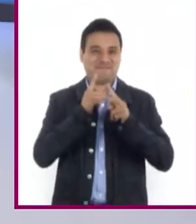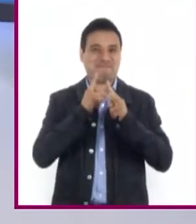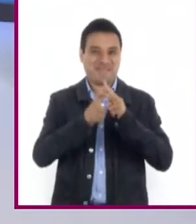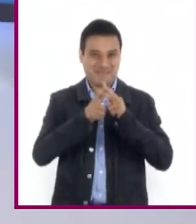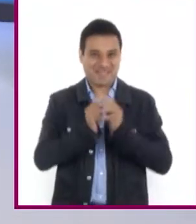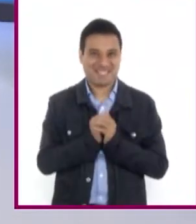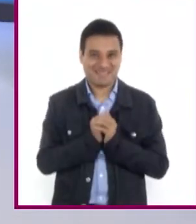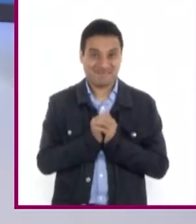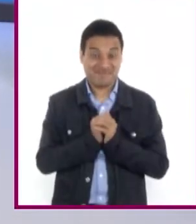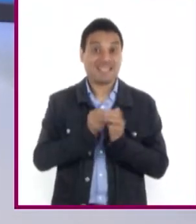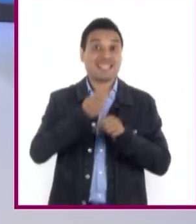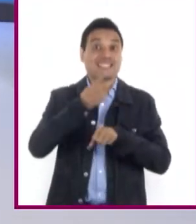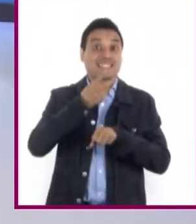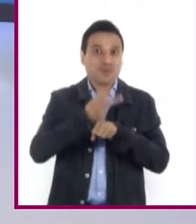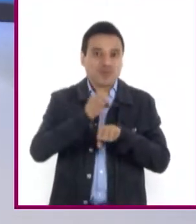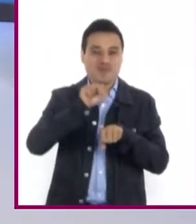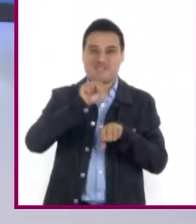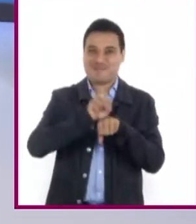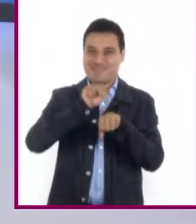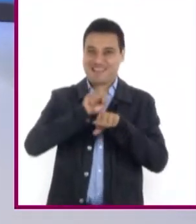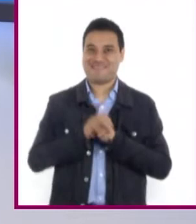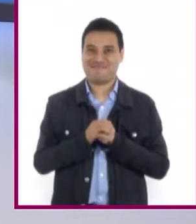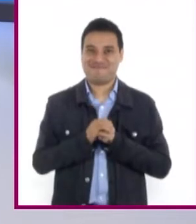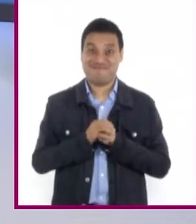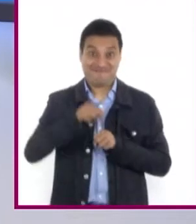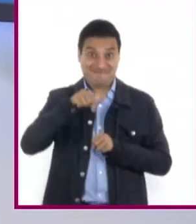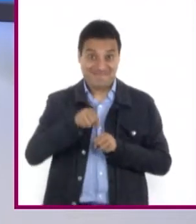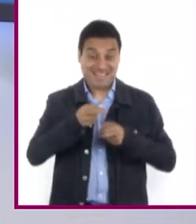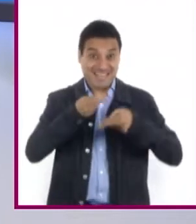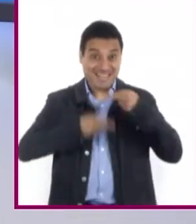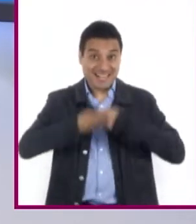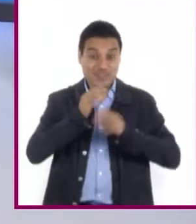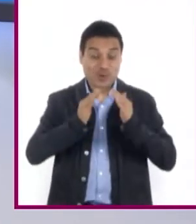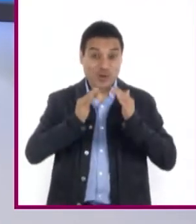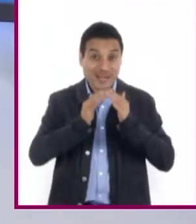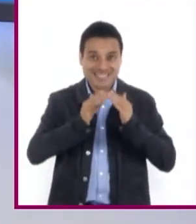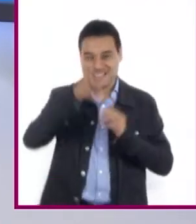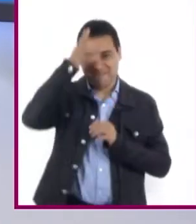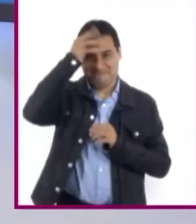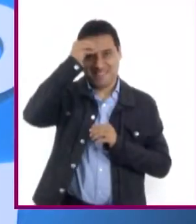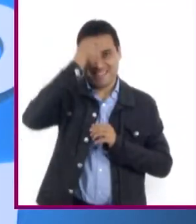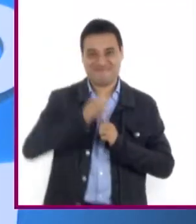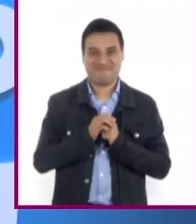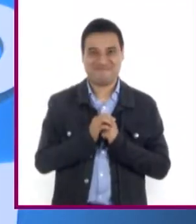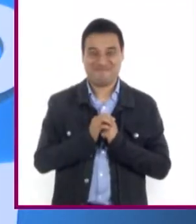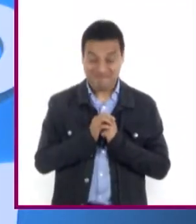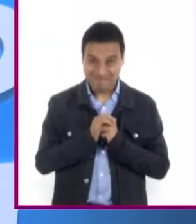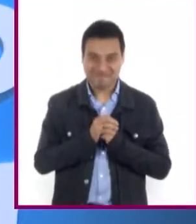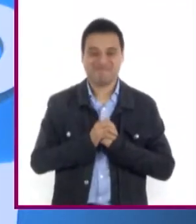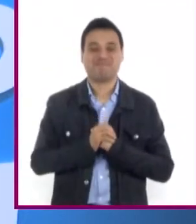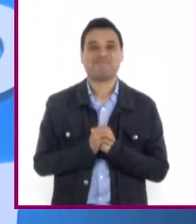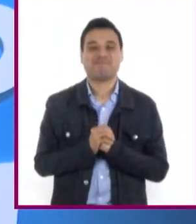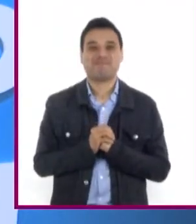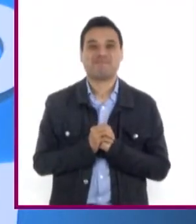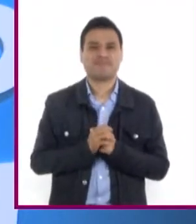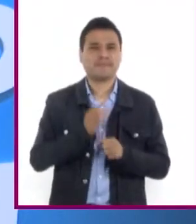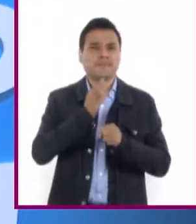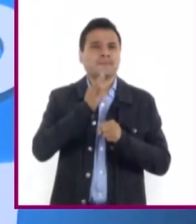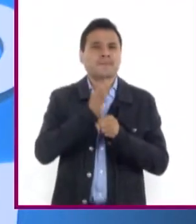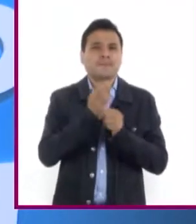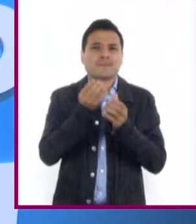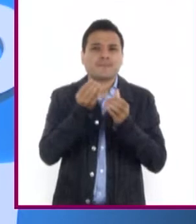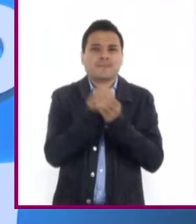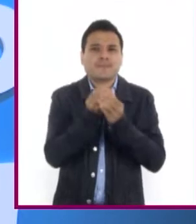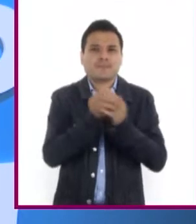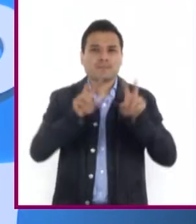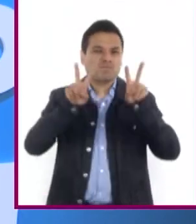matemáticas para segundo grado de secundaria. Aquí en Regreso a Clases, Aprende en Casa 2. En esta clase